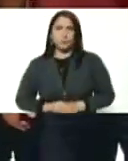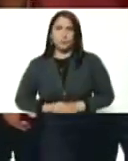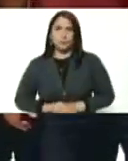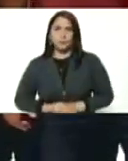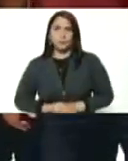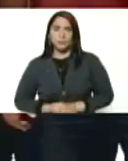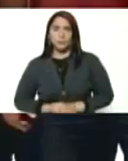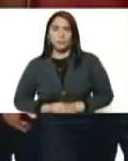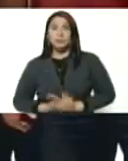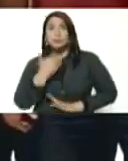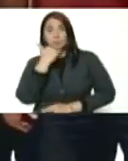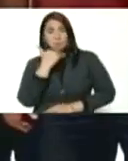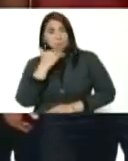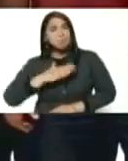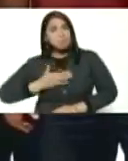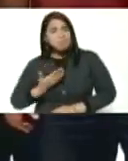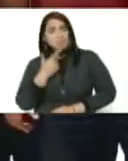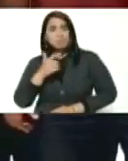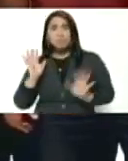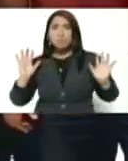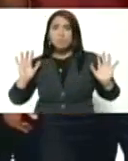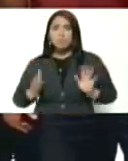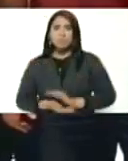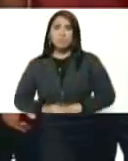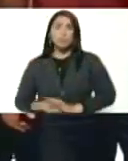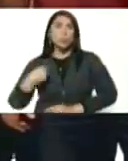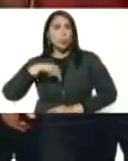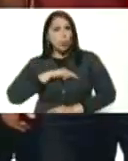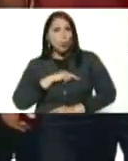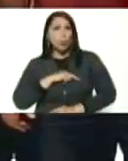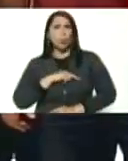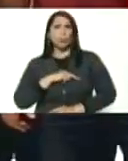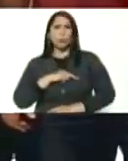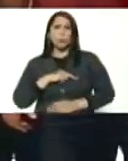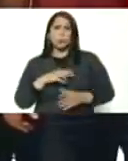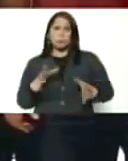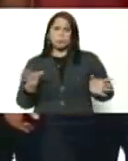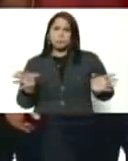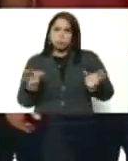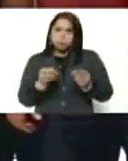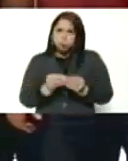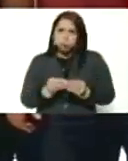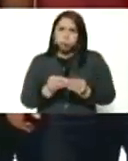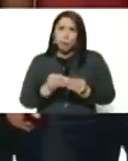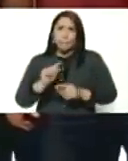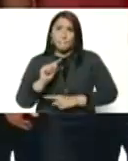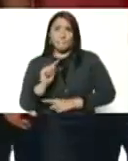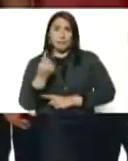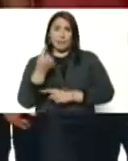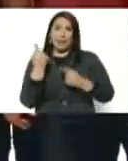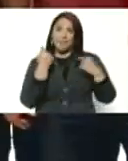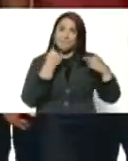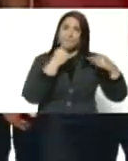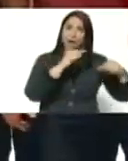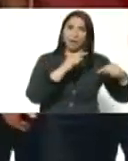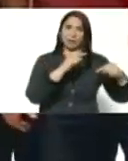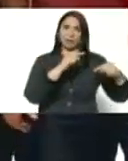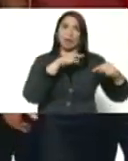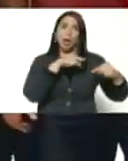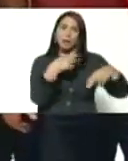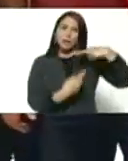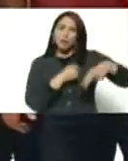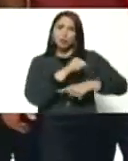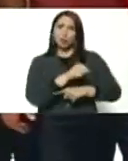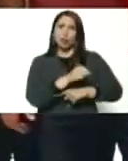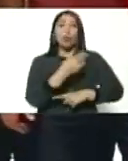Casi podemos decir, nosotros hemos concluido una primera fase de esta revolución y vamos de cara a